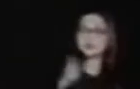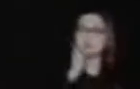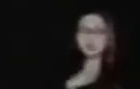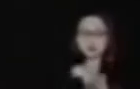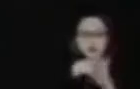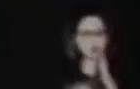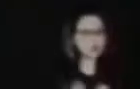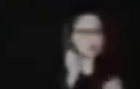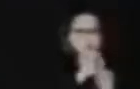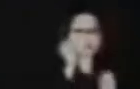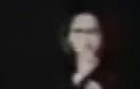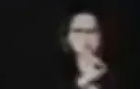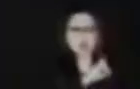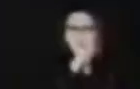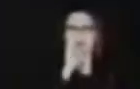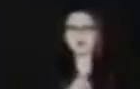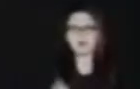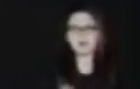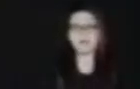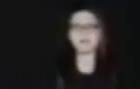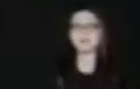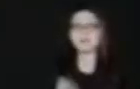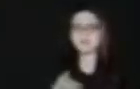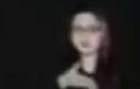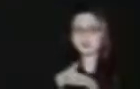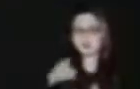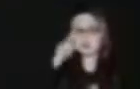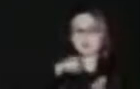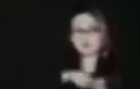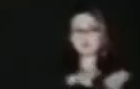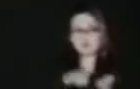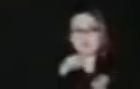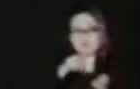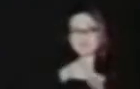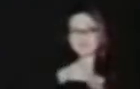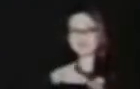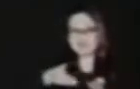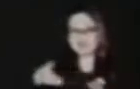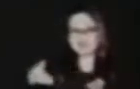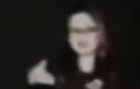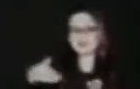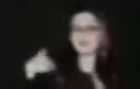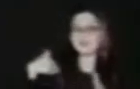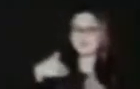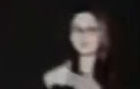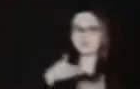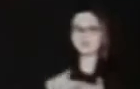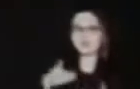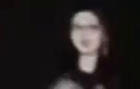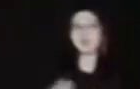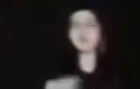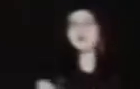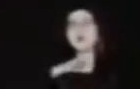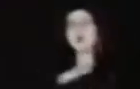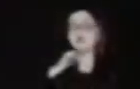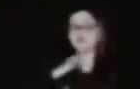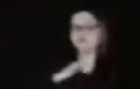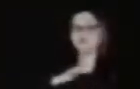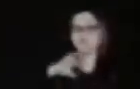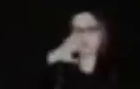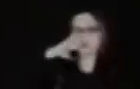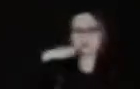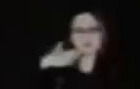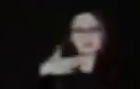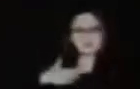petróleo. Pero en estas últimas tres décadas, las máximas